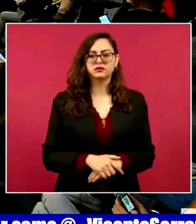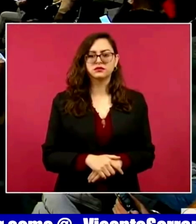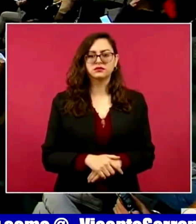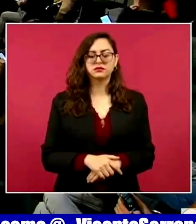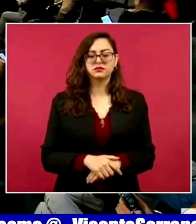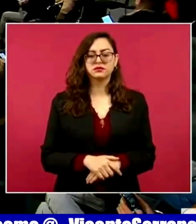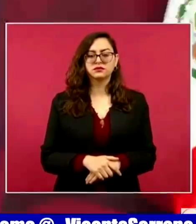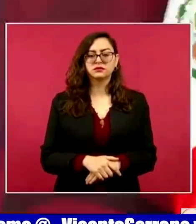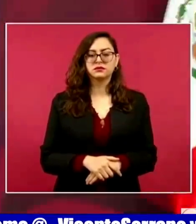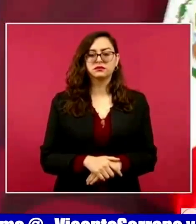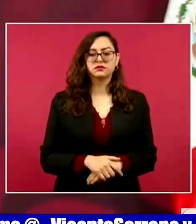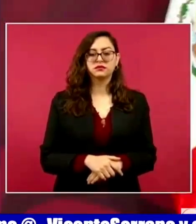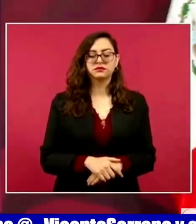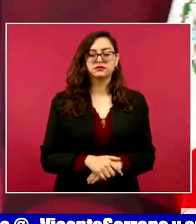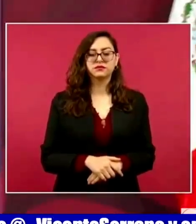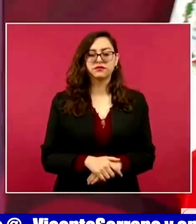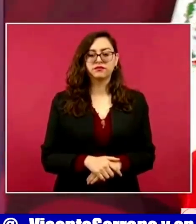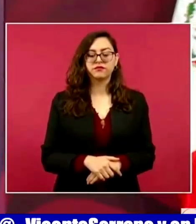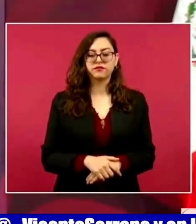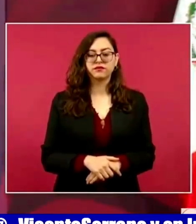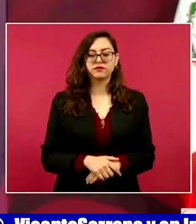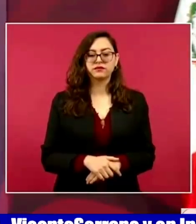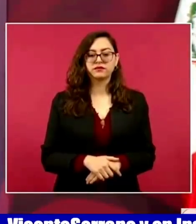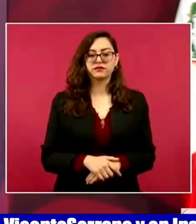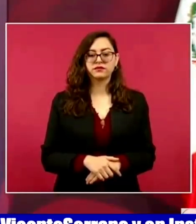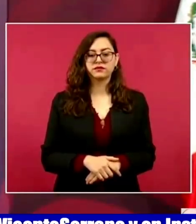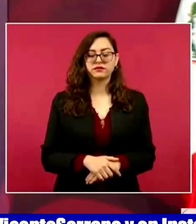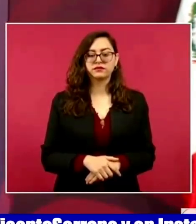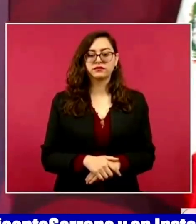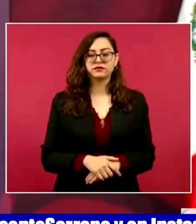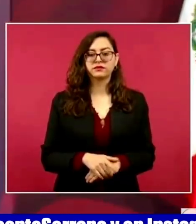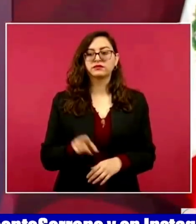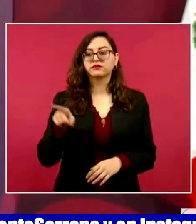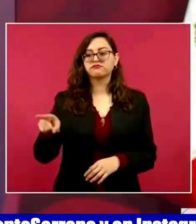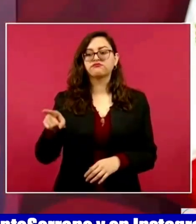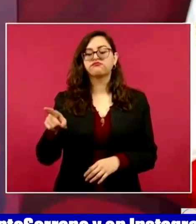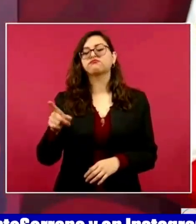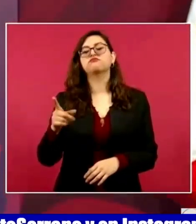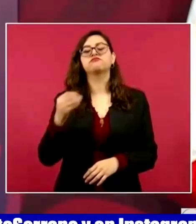a la señora abogada Yasmín.